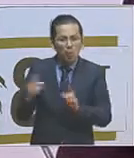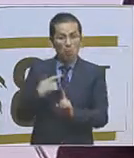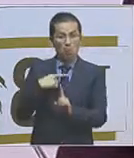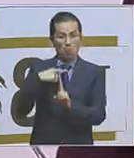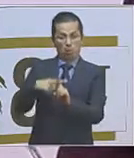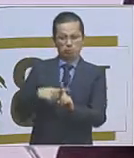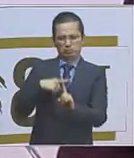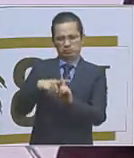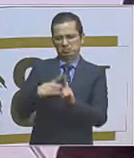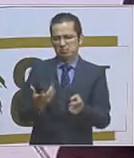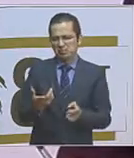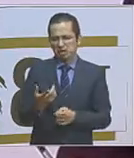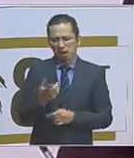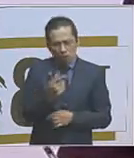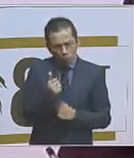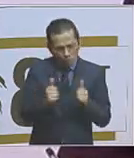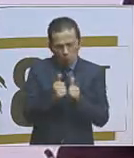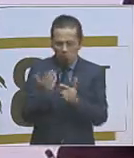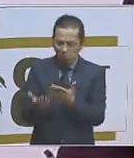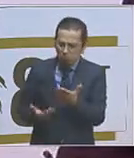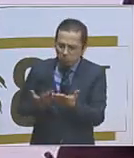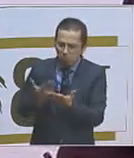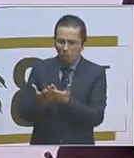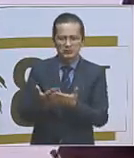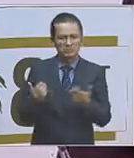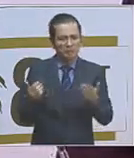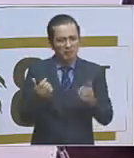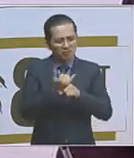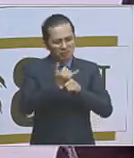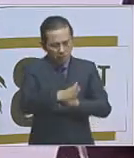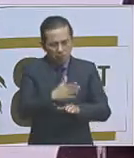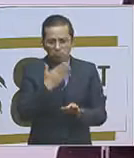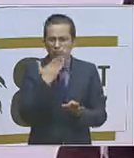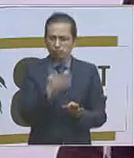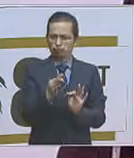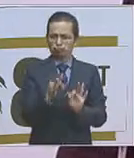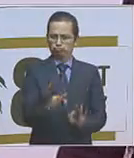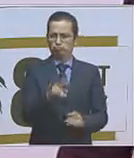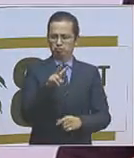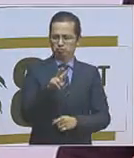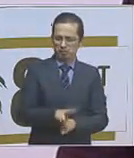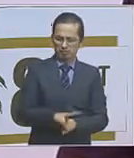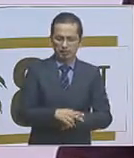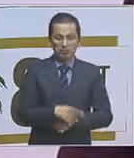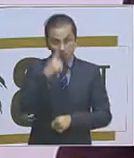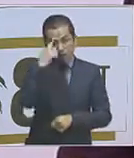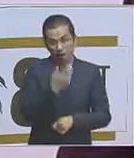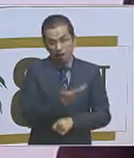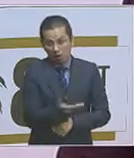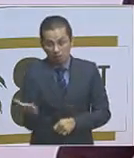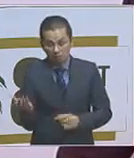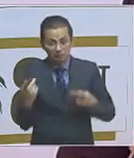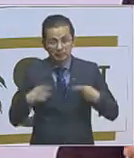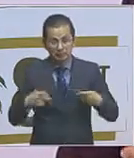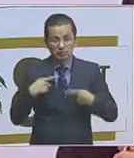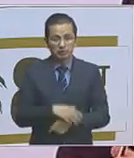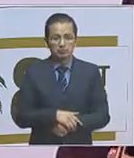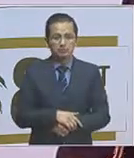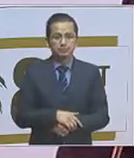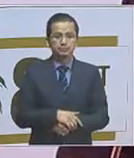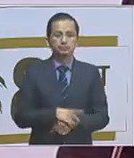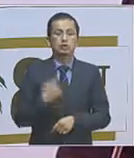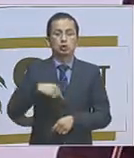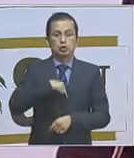y en promover información certera y oportuna al electorado como ciudadanos tenemos la responsabilidad de ser